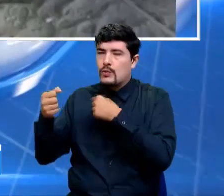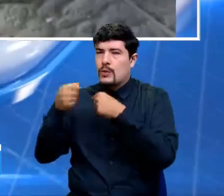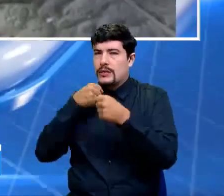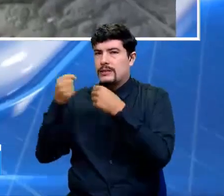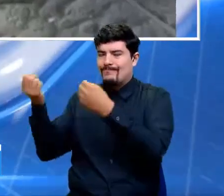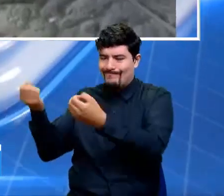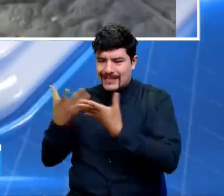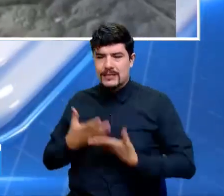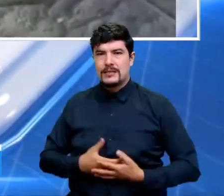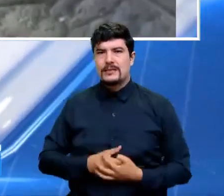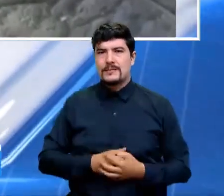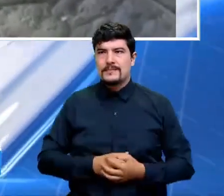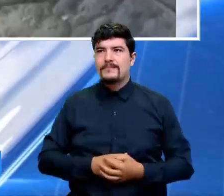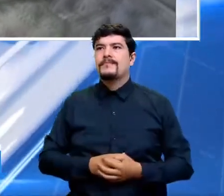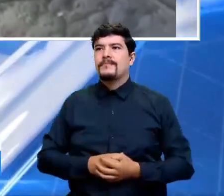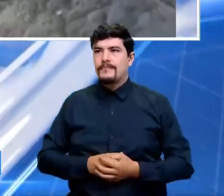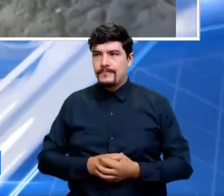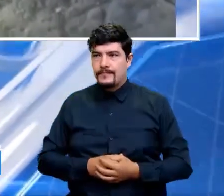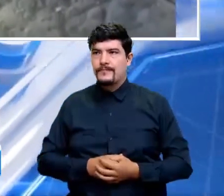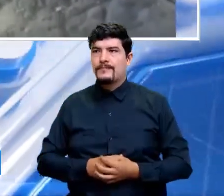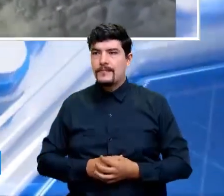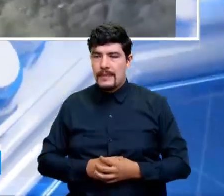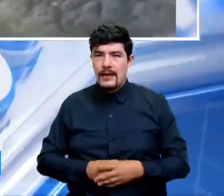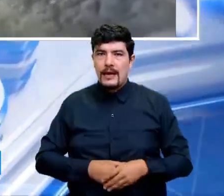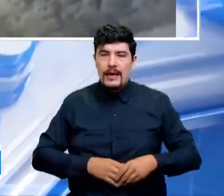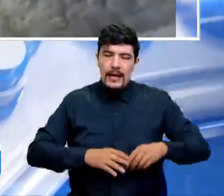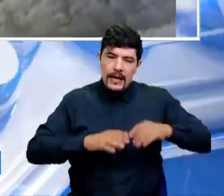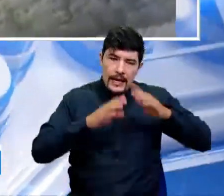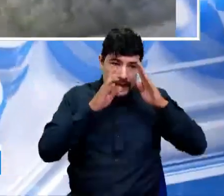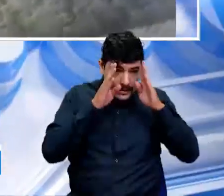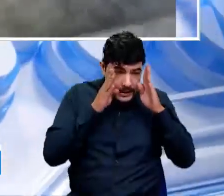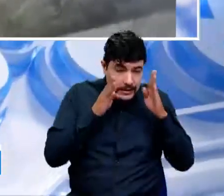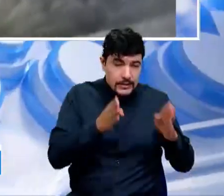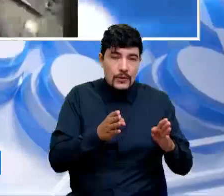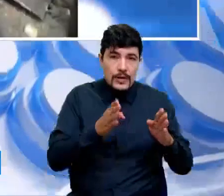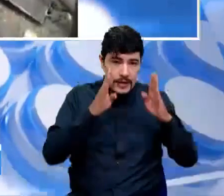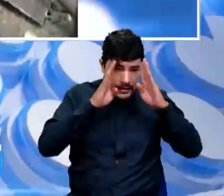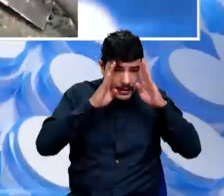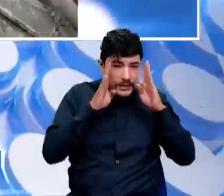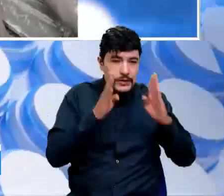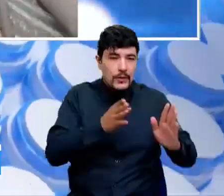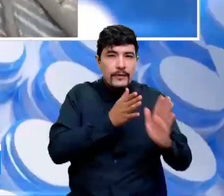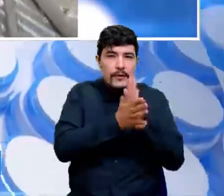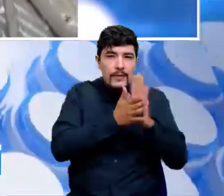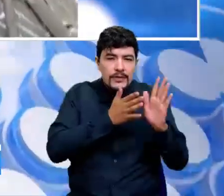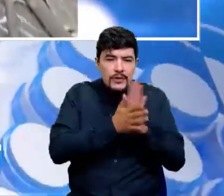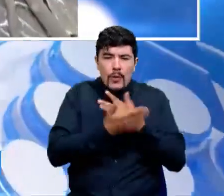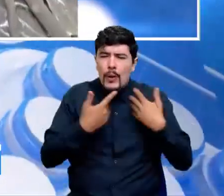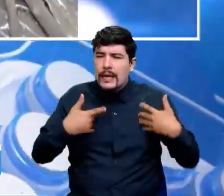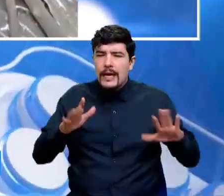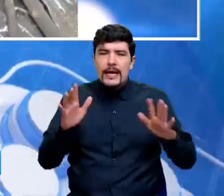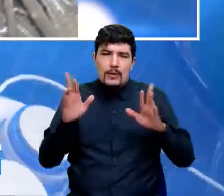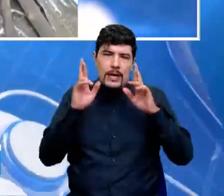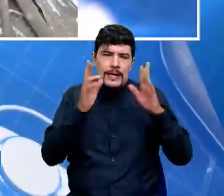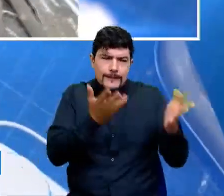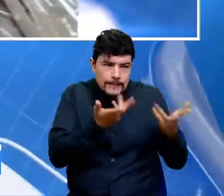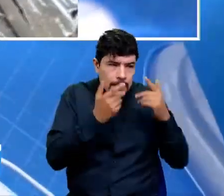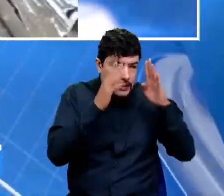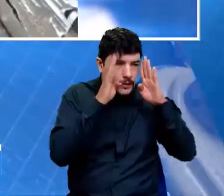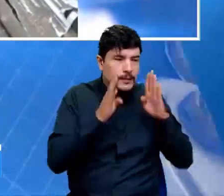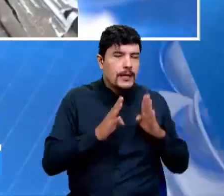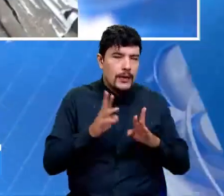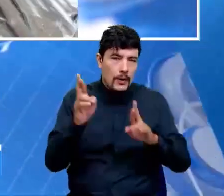tema. Estamos atentos a cualquier información, la verdad, solo esperamos, pero Dios quiera que todo pueda salir lo mejor